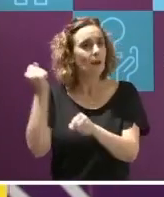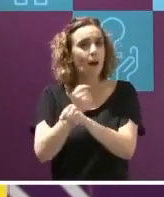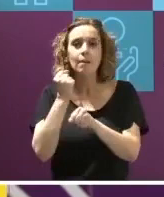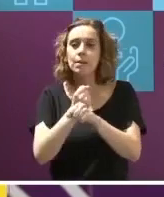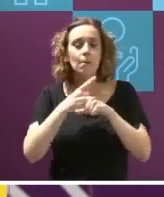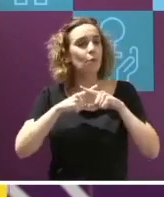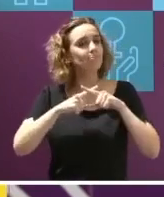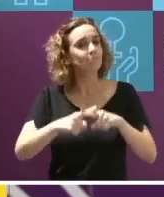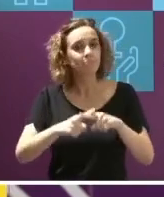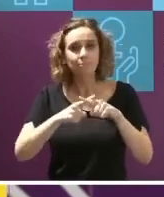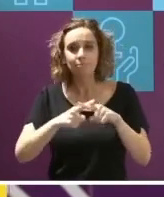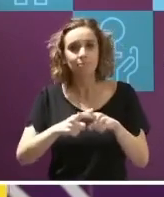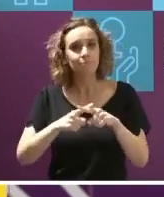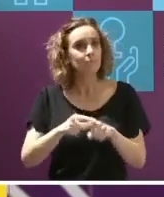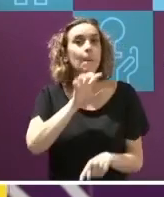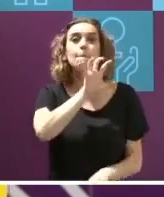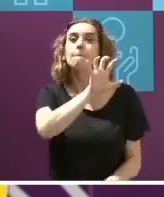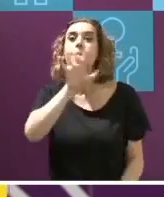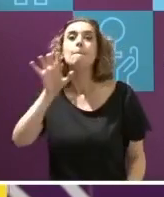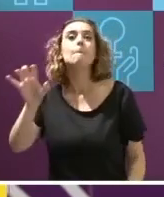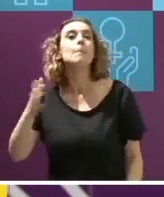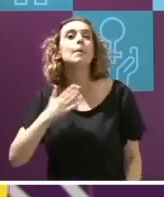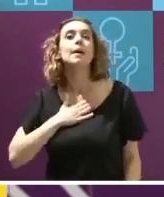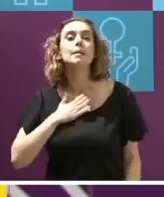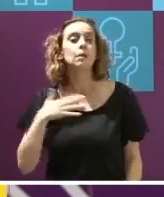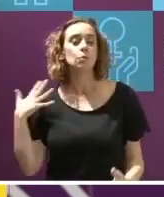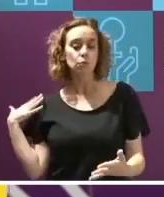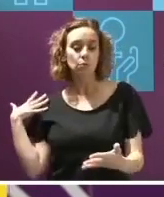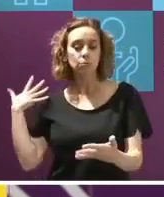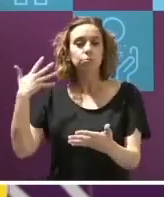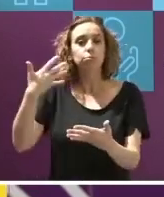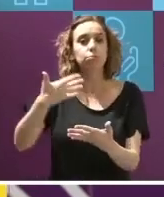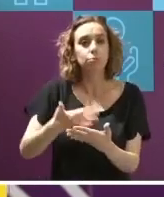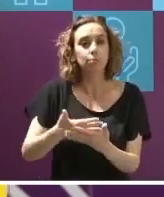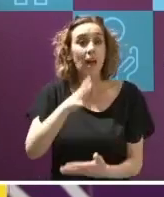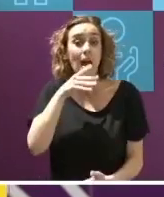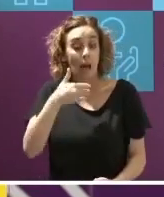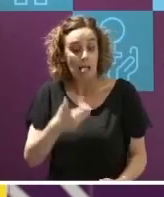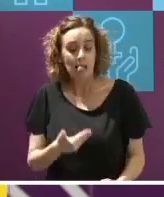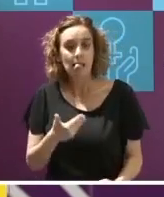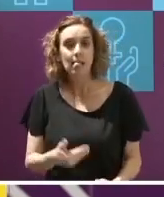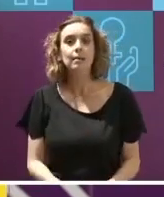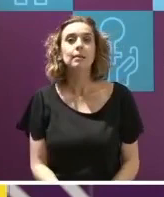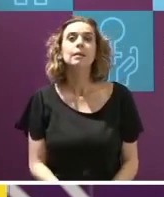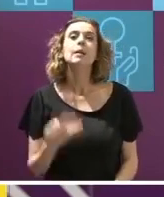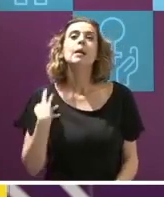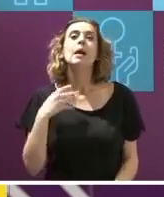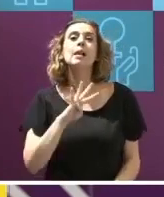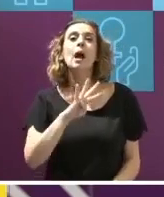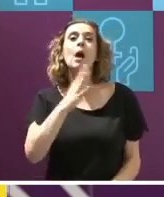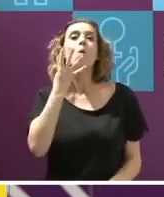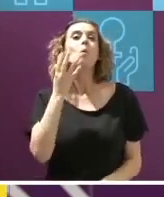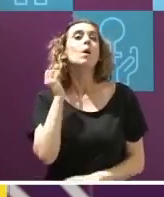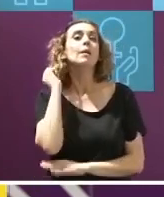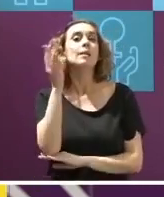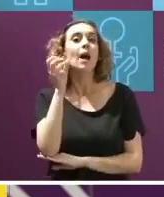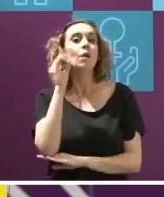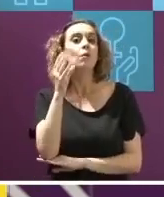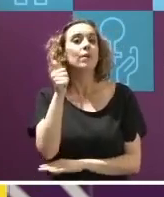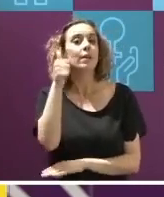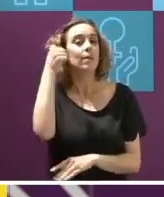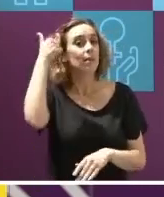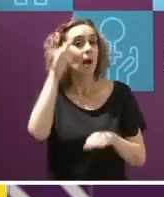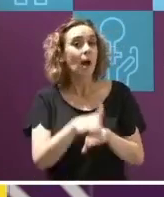compartido entre nuestros países que llega hasta hoy. En este sentido, la pasada cuarta conferencia iberoamericana para la igualdad de